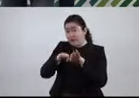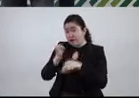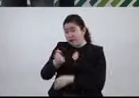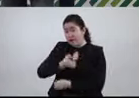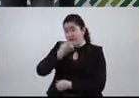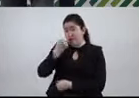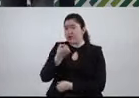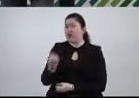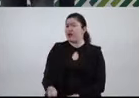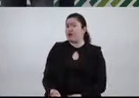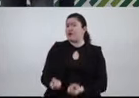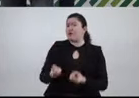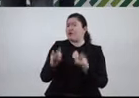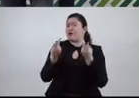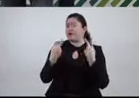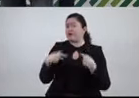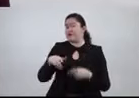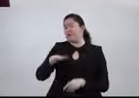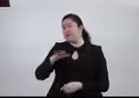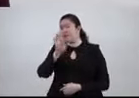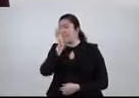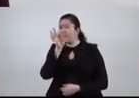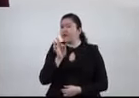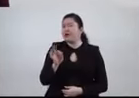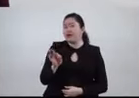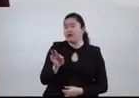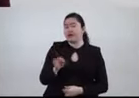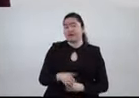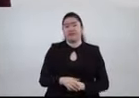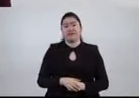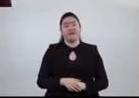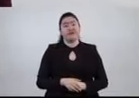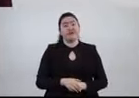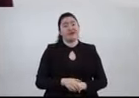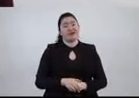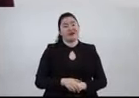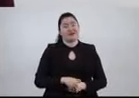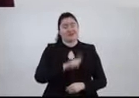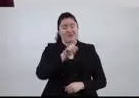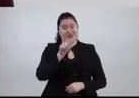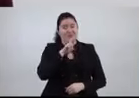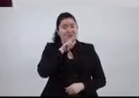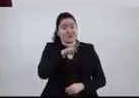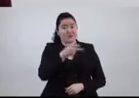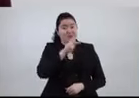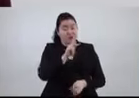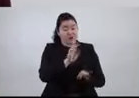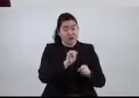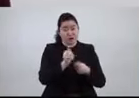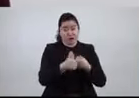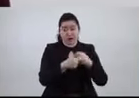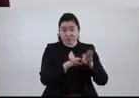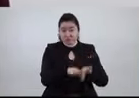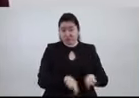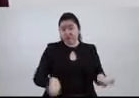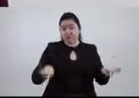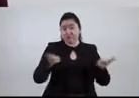estiman ustedes que podrían estar alcanzando? Esa pregunta, si quieres, ahorita dejo que alguien la conteste, pero hay una precisión que es importante. De